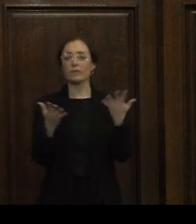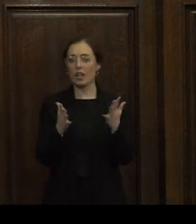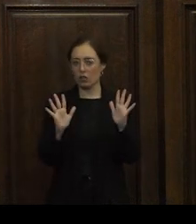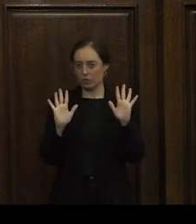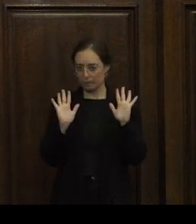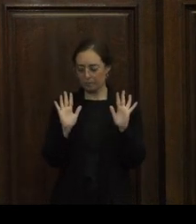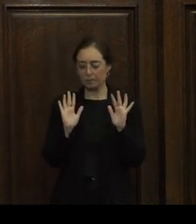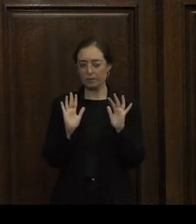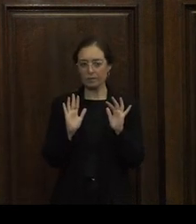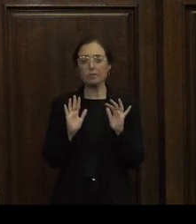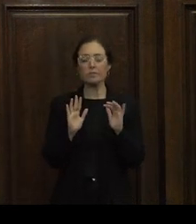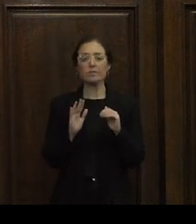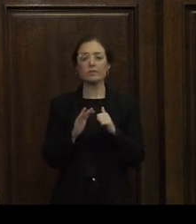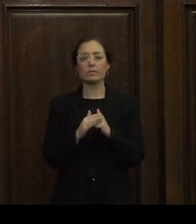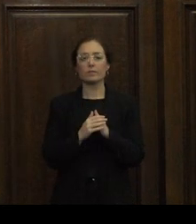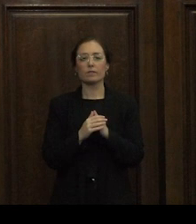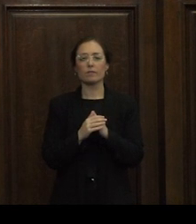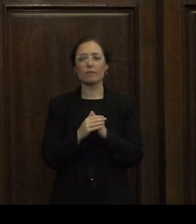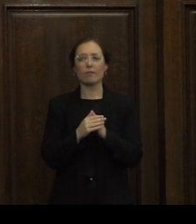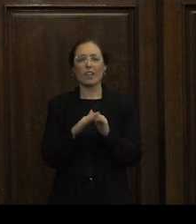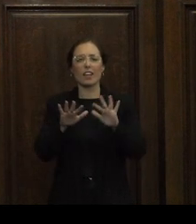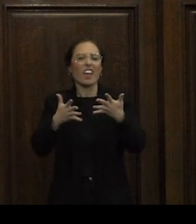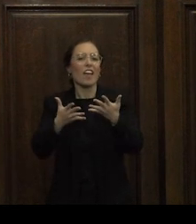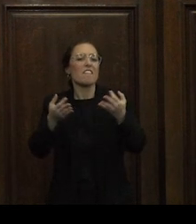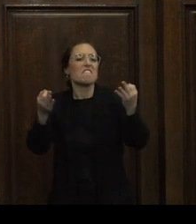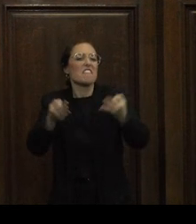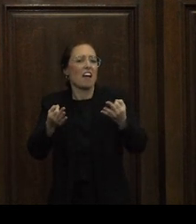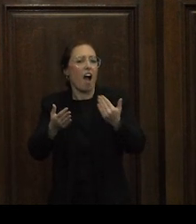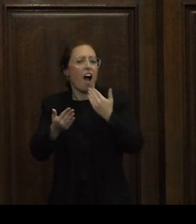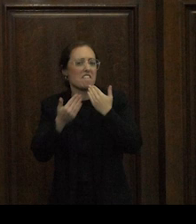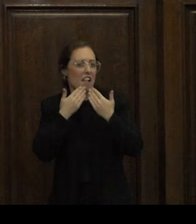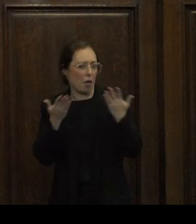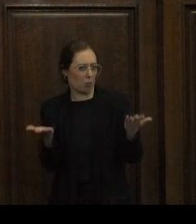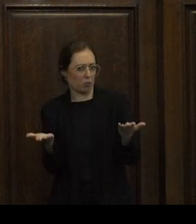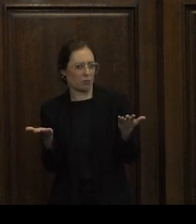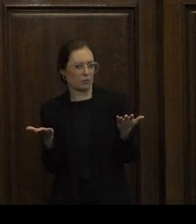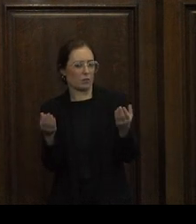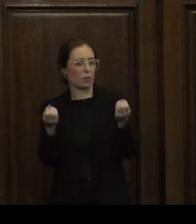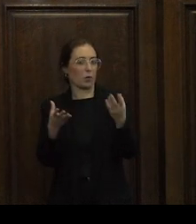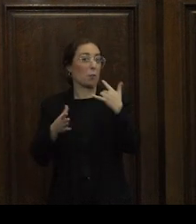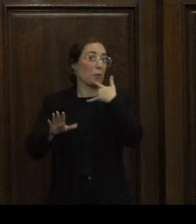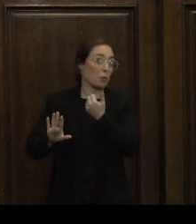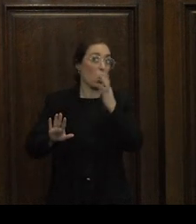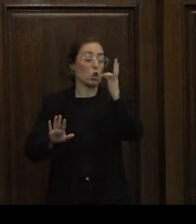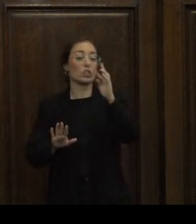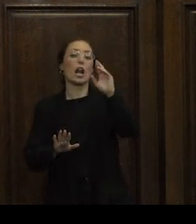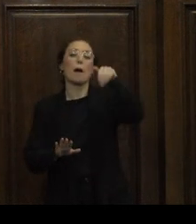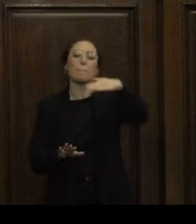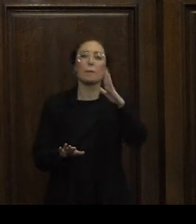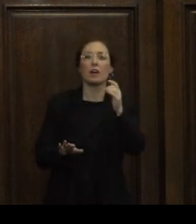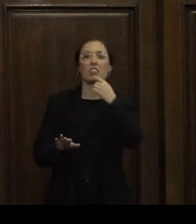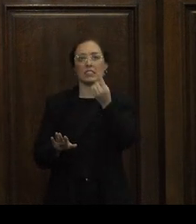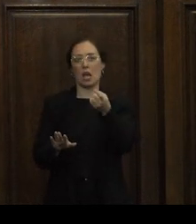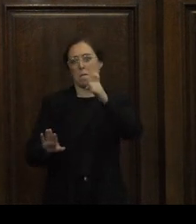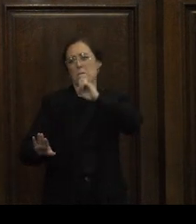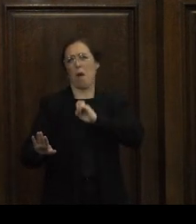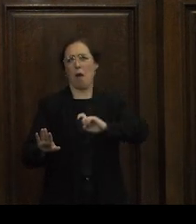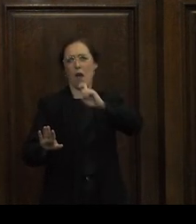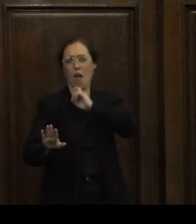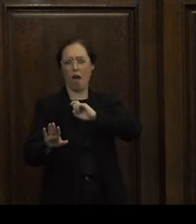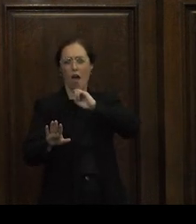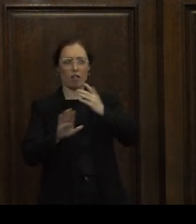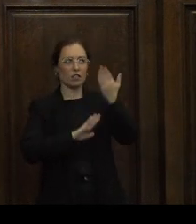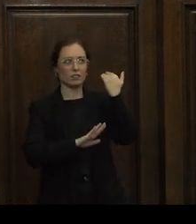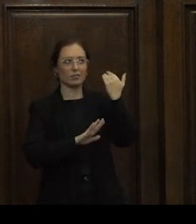Ahora bien, ¿de qué verdad estamos hablando, ¿no? Porque Trump mentía descaradamente, para usar